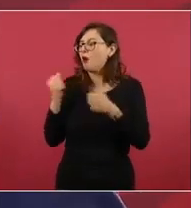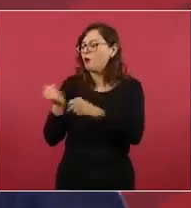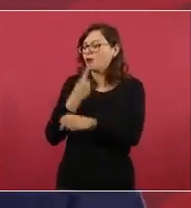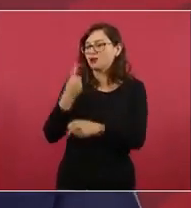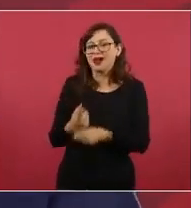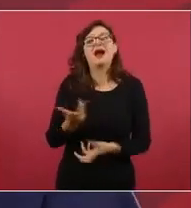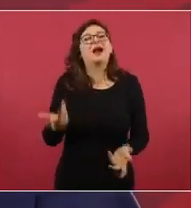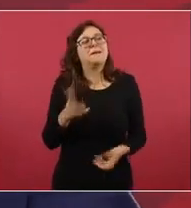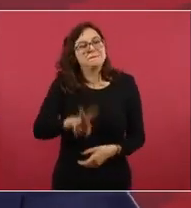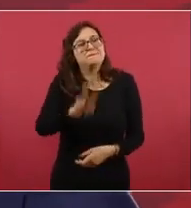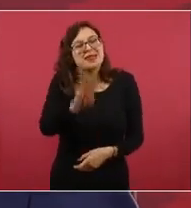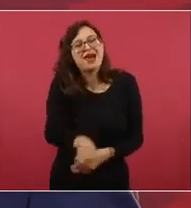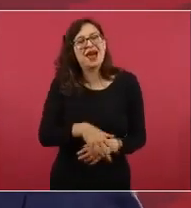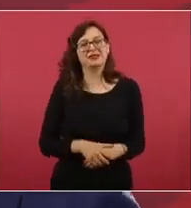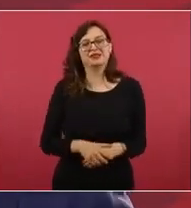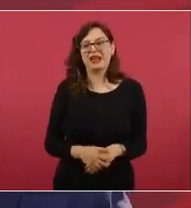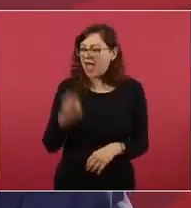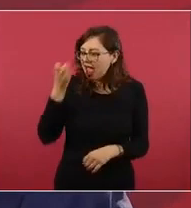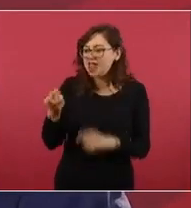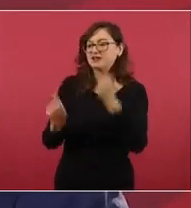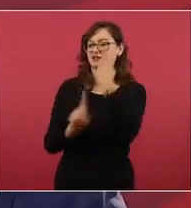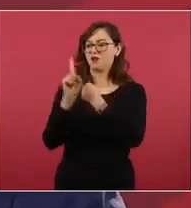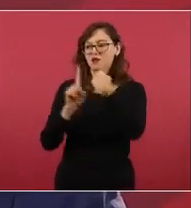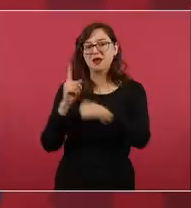Y eso lo piensa la mayoría del pueblo.